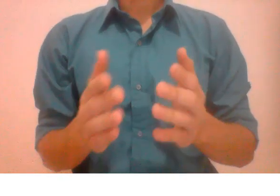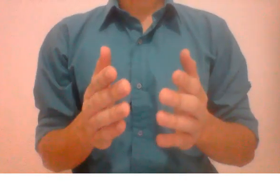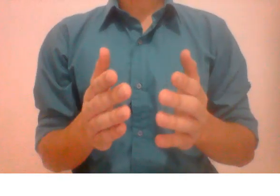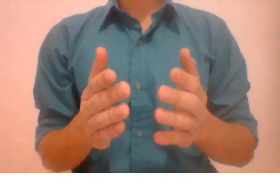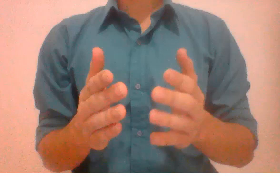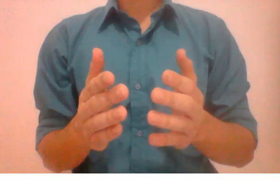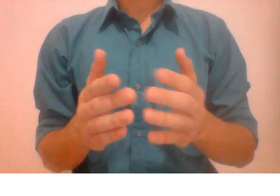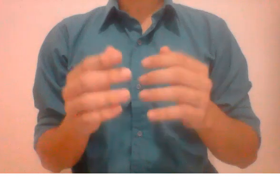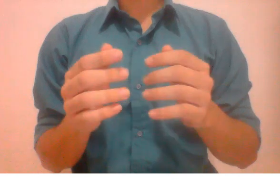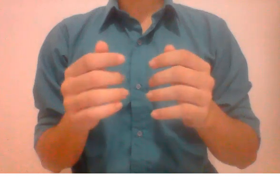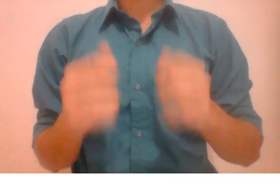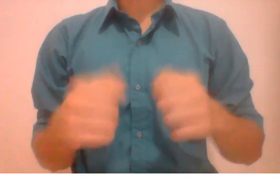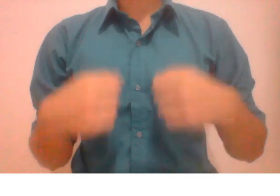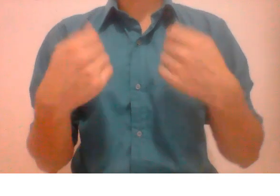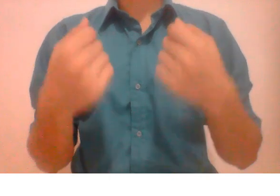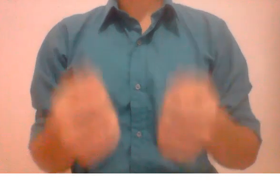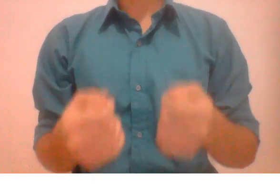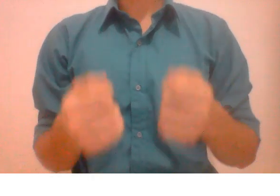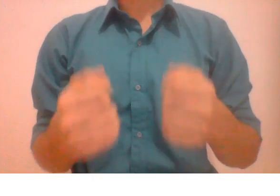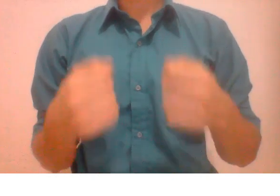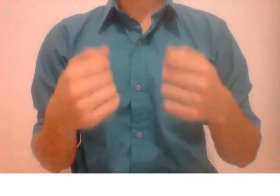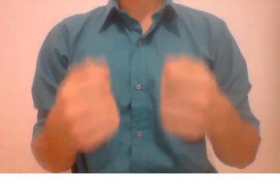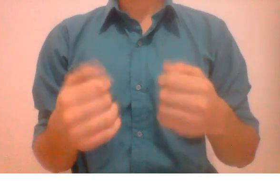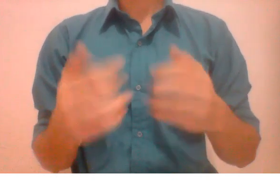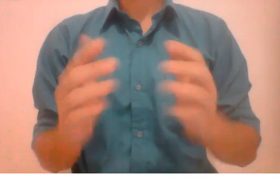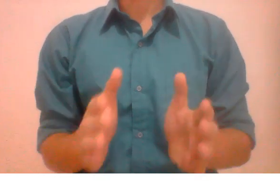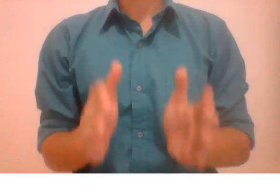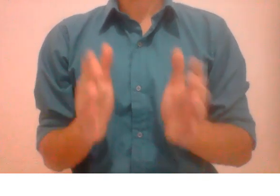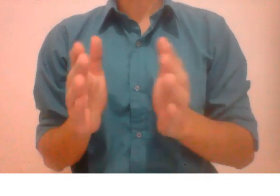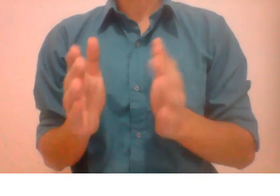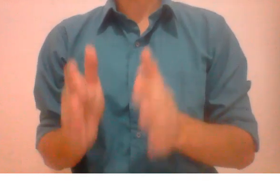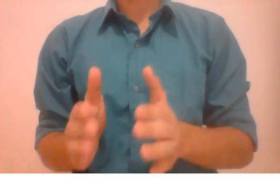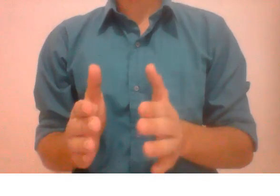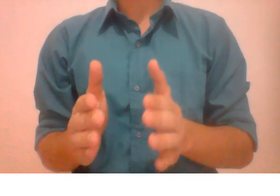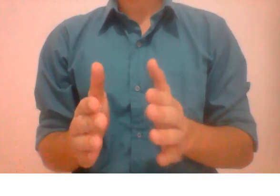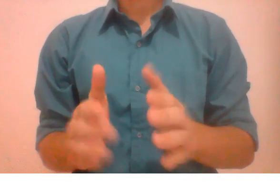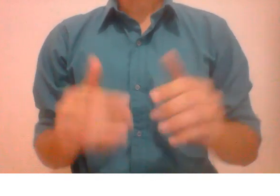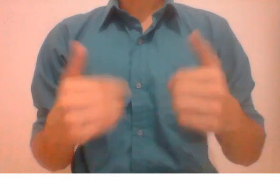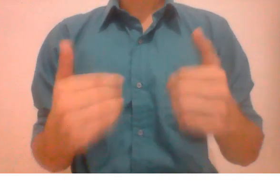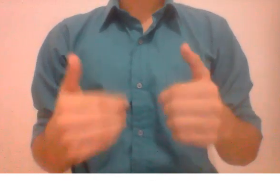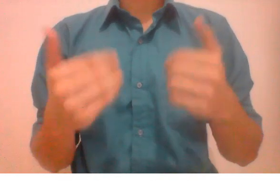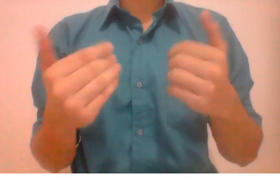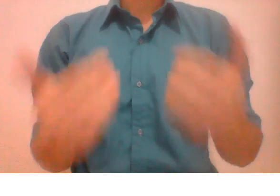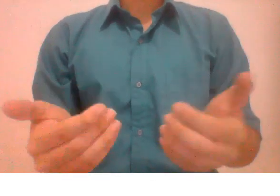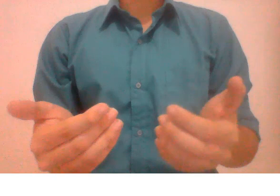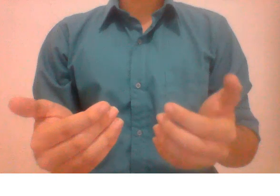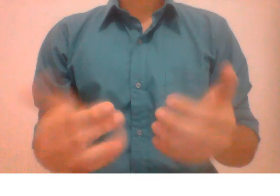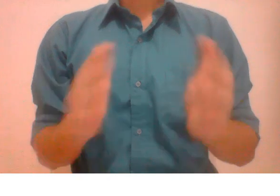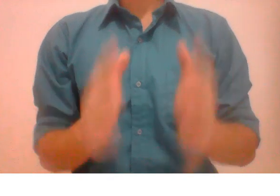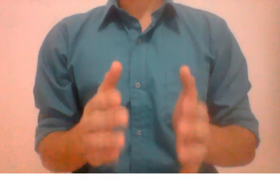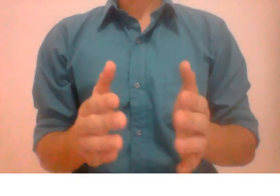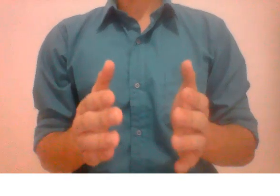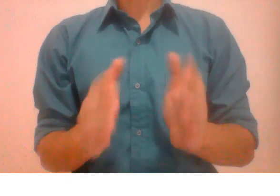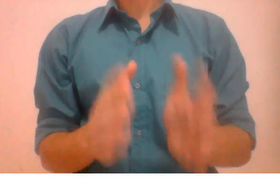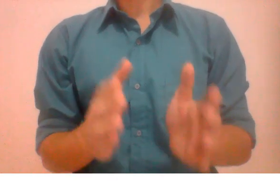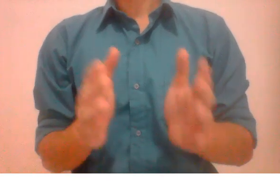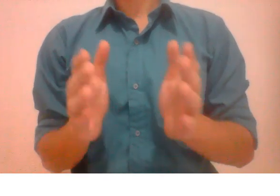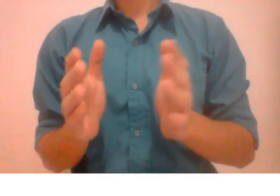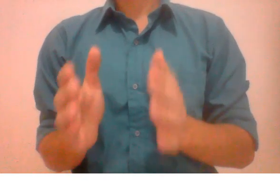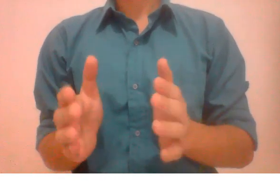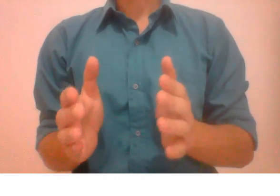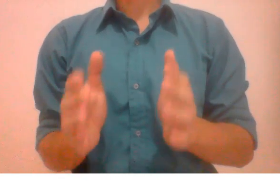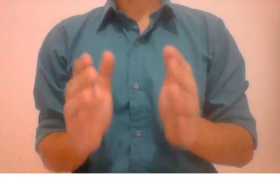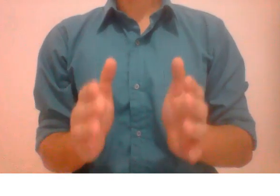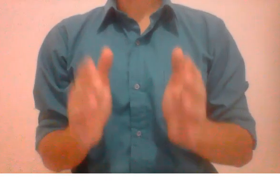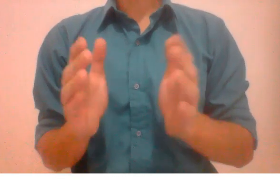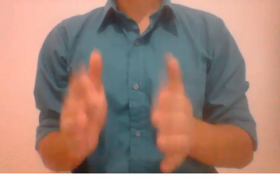reformas, lo que estaban haciendo era beneficiar a ciertas empresas otorgándole contratos. ¿Esto qué era lo que hacía? Muy sencillo, que para